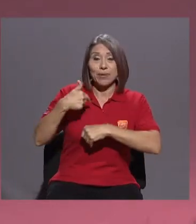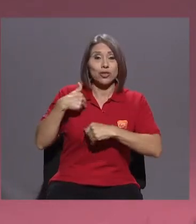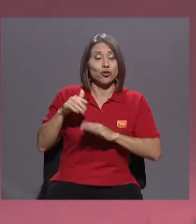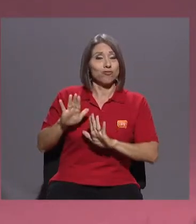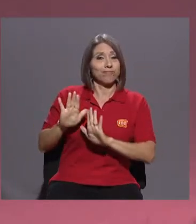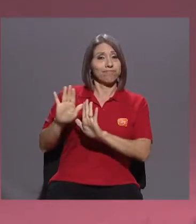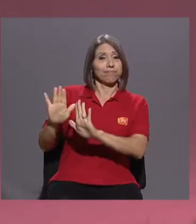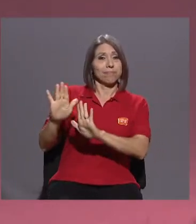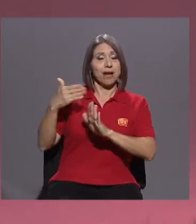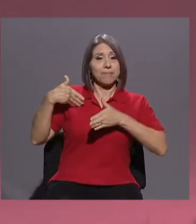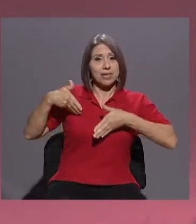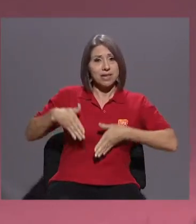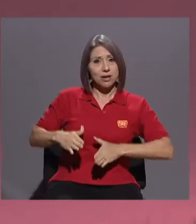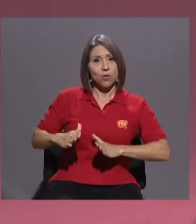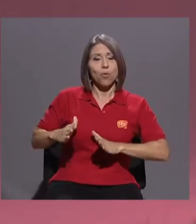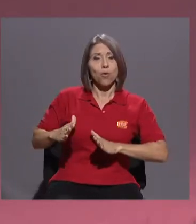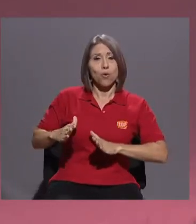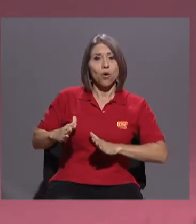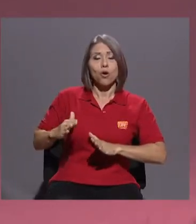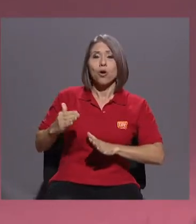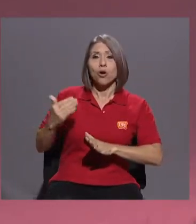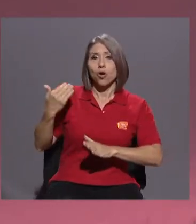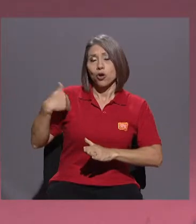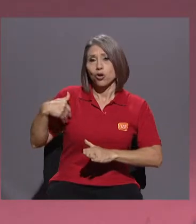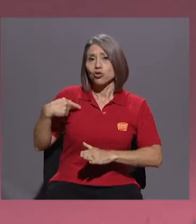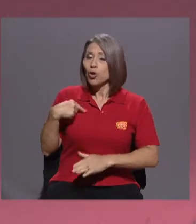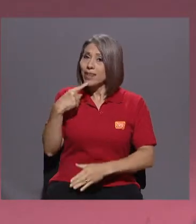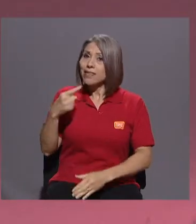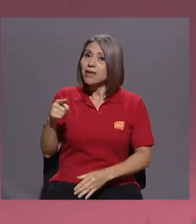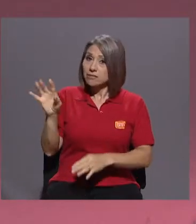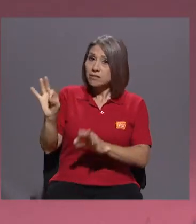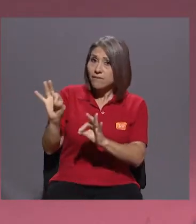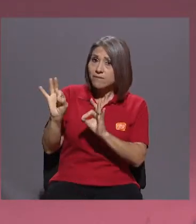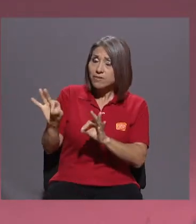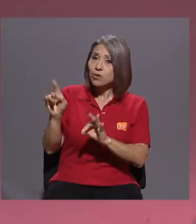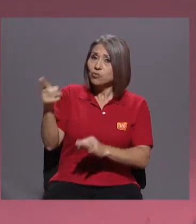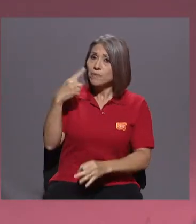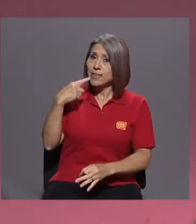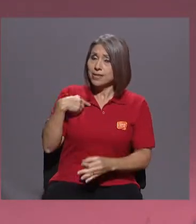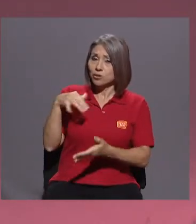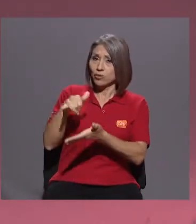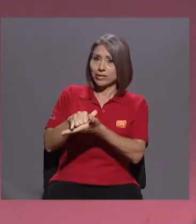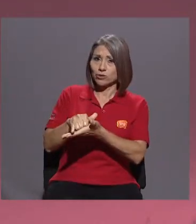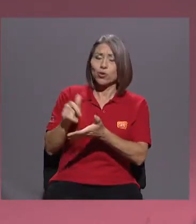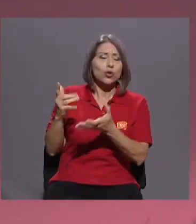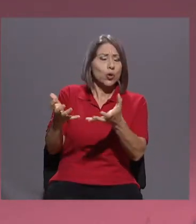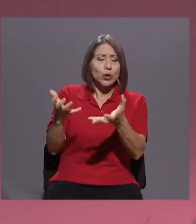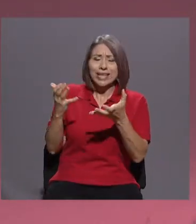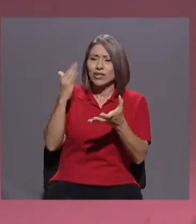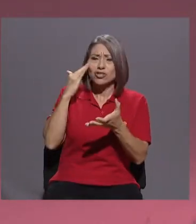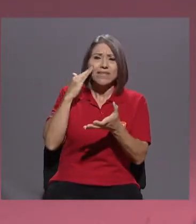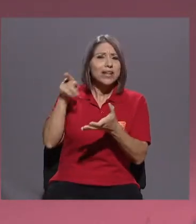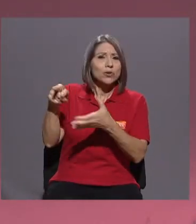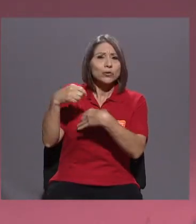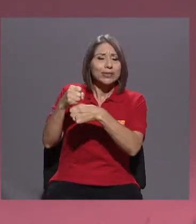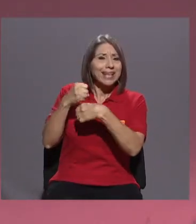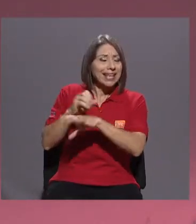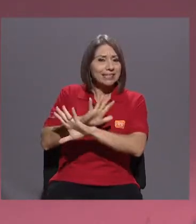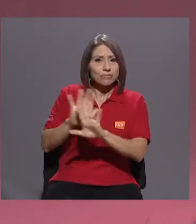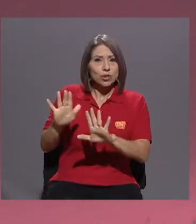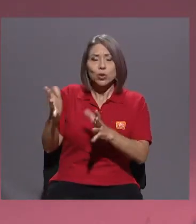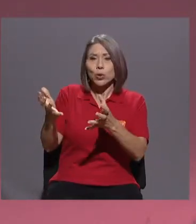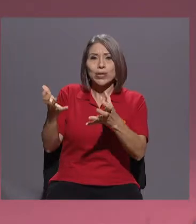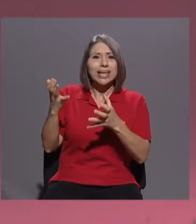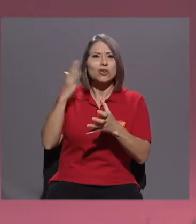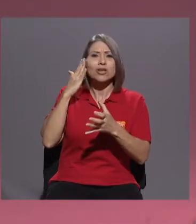Rechacé a mi hijo Porque le dije Está bien Este Que usted me haya Dicho esto No quiero saber Las cosas Que usted hace